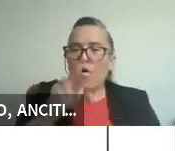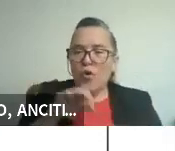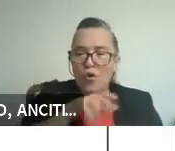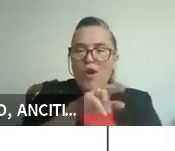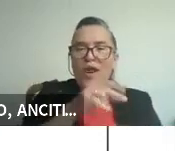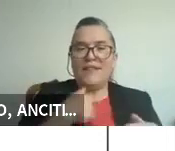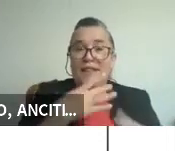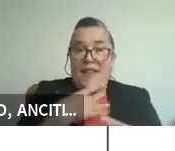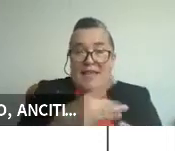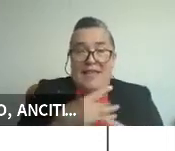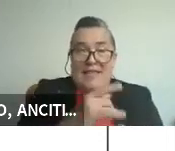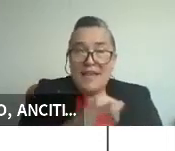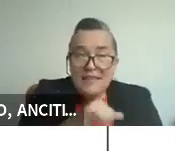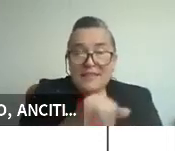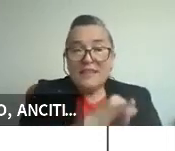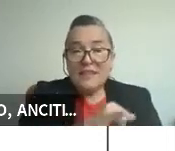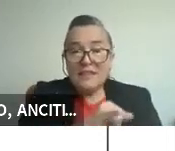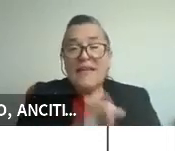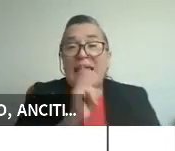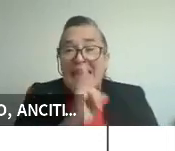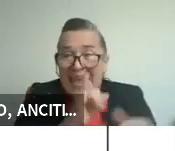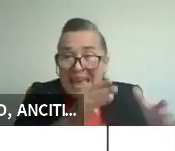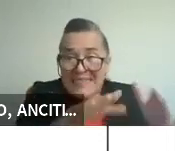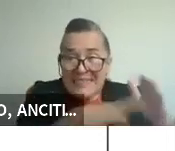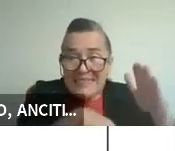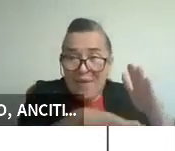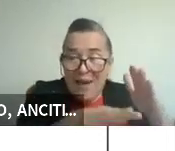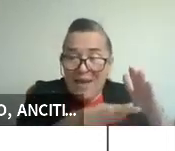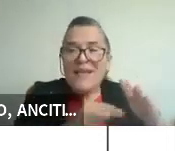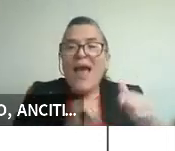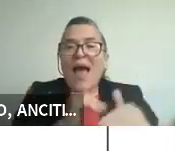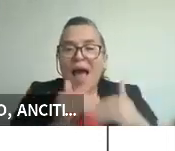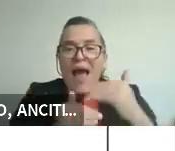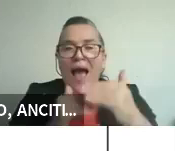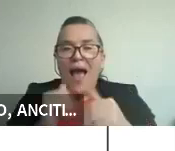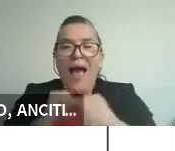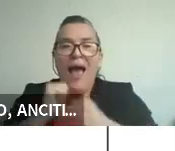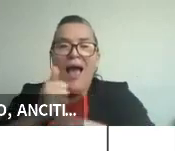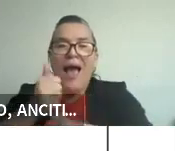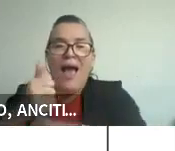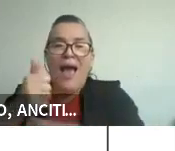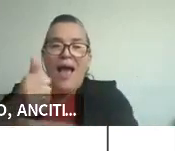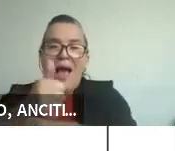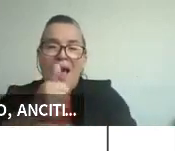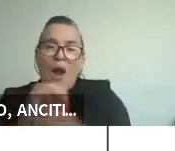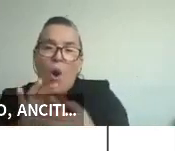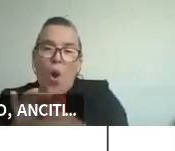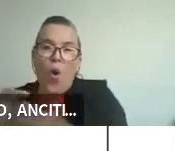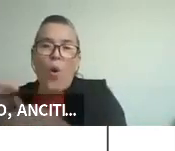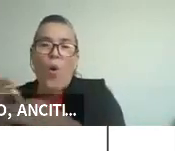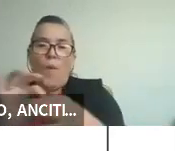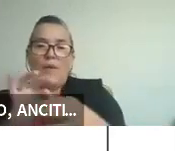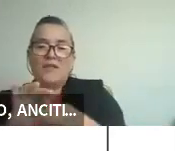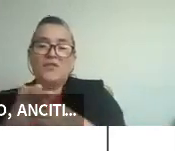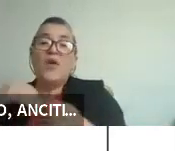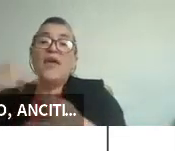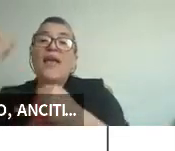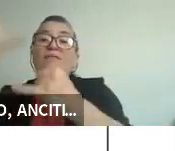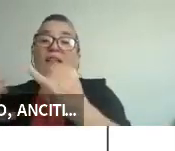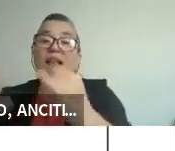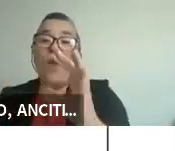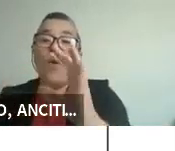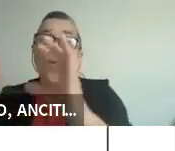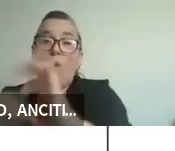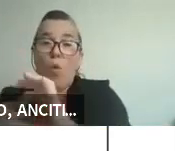tienen intereses comunes y sobre esa base se va forjando una cooperación que luego puede desembocar en un convenio pero no